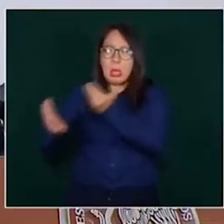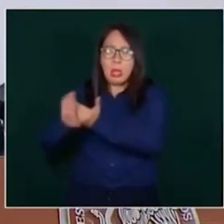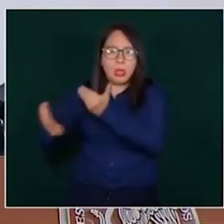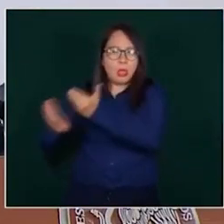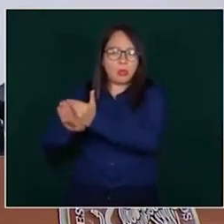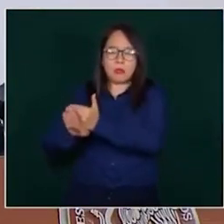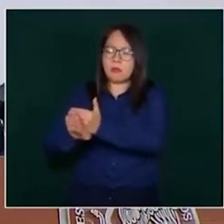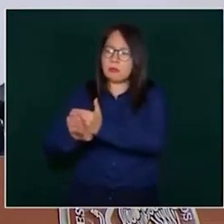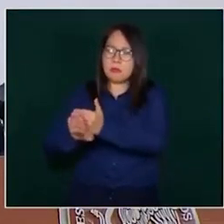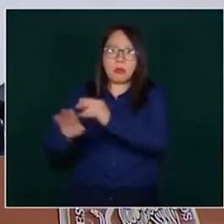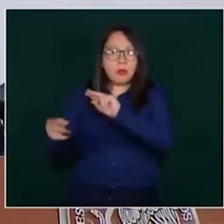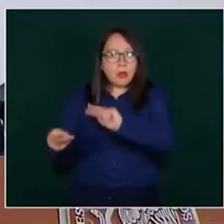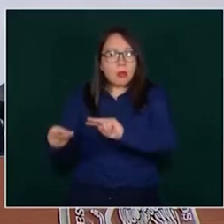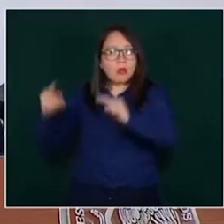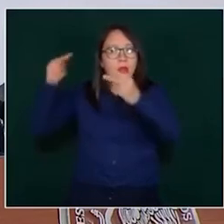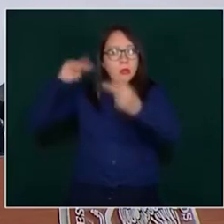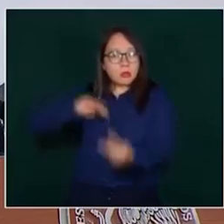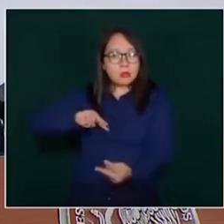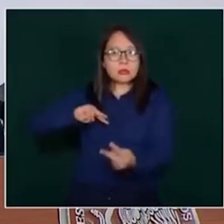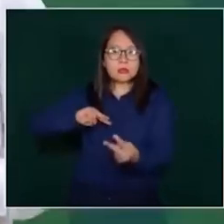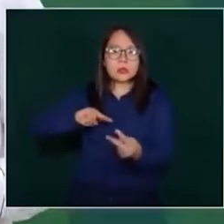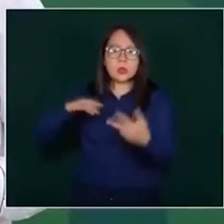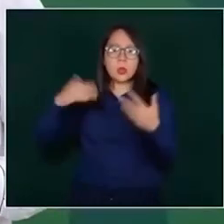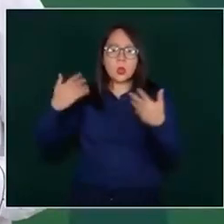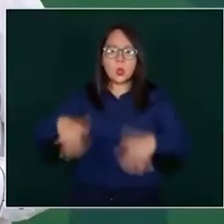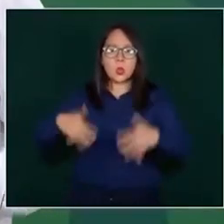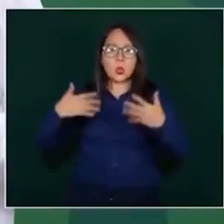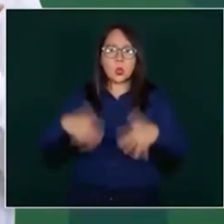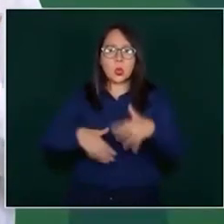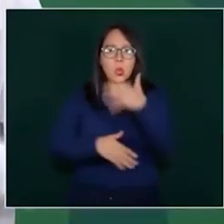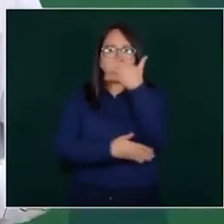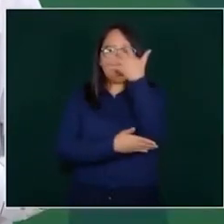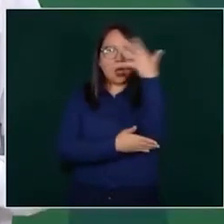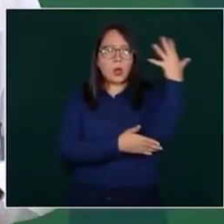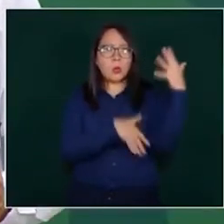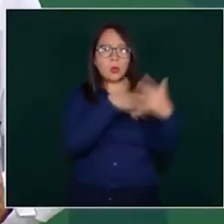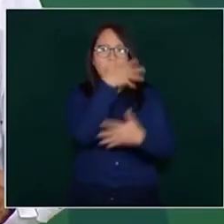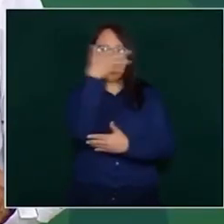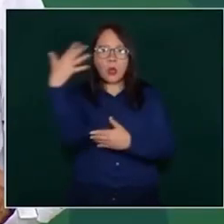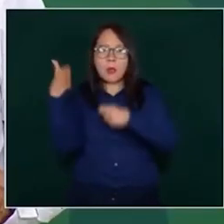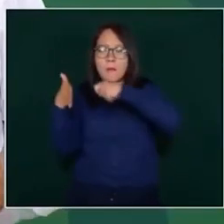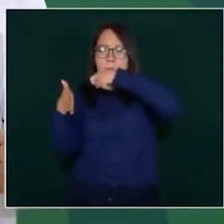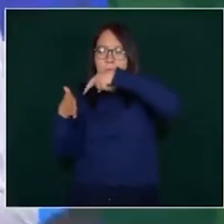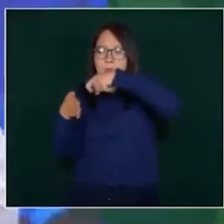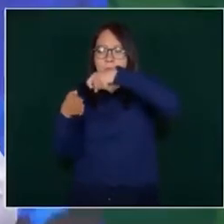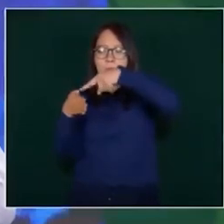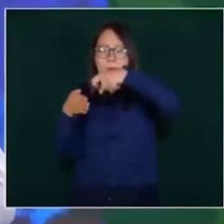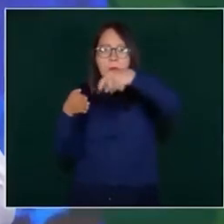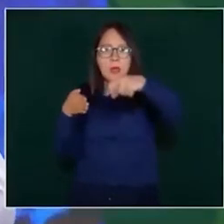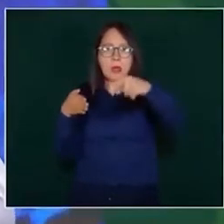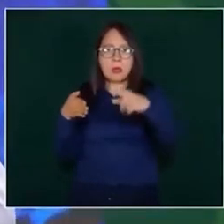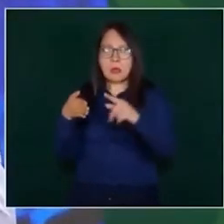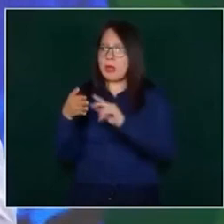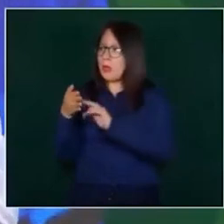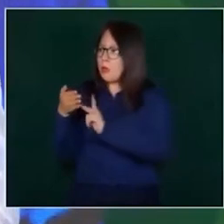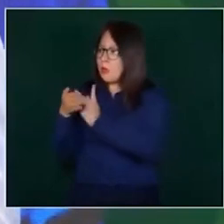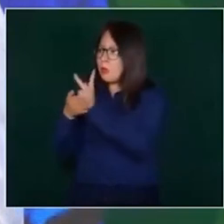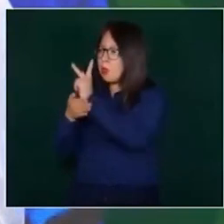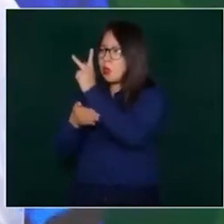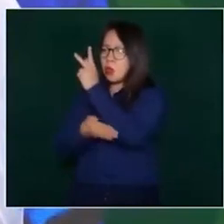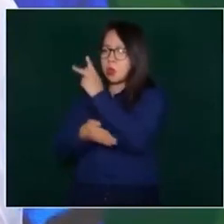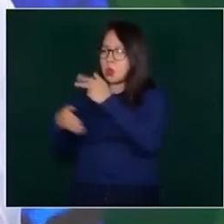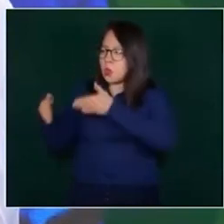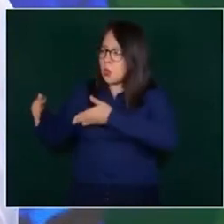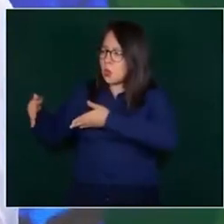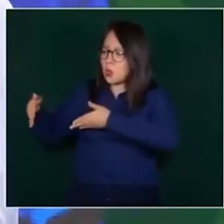estamos sembrando árboles como nunca en la historia, en toda la ruta del